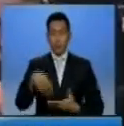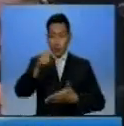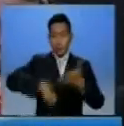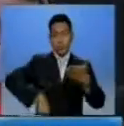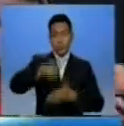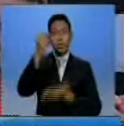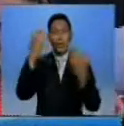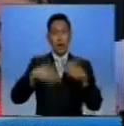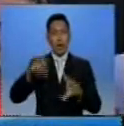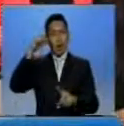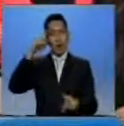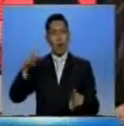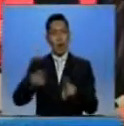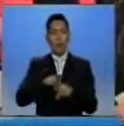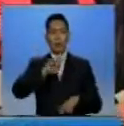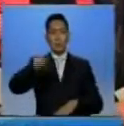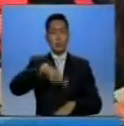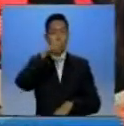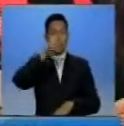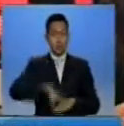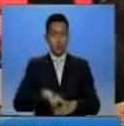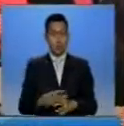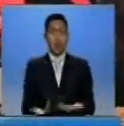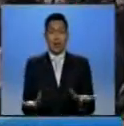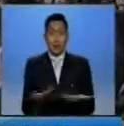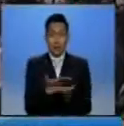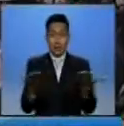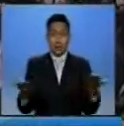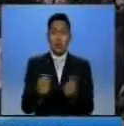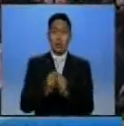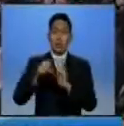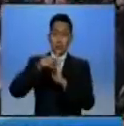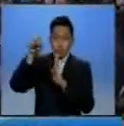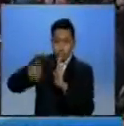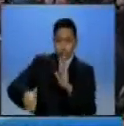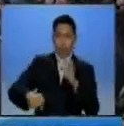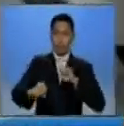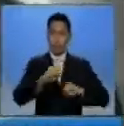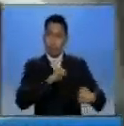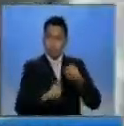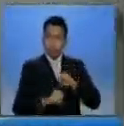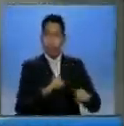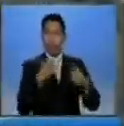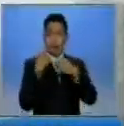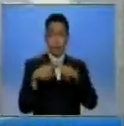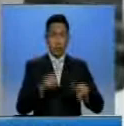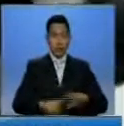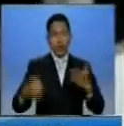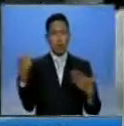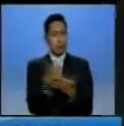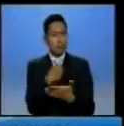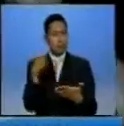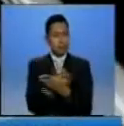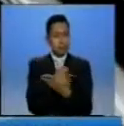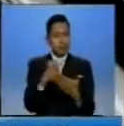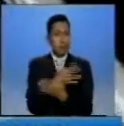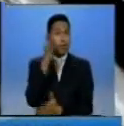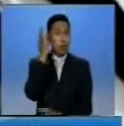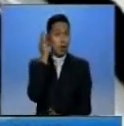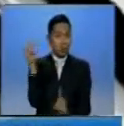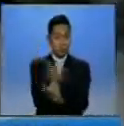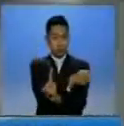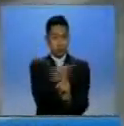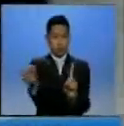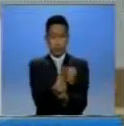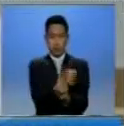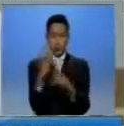acuerdo nacional que ratifica el compromiso de las funciones ejecutiva, legislativa y judicial en la lucha para prevenir y erradicar la violencia en contra de la